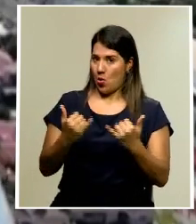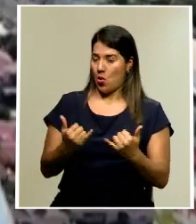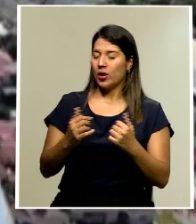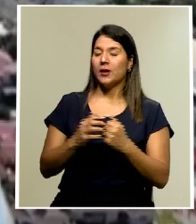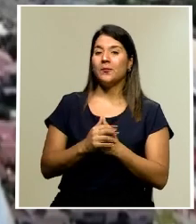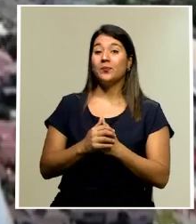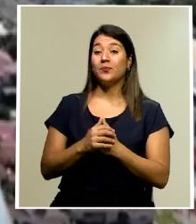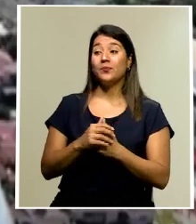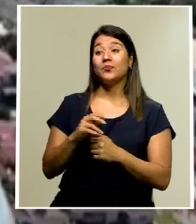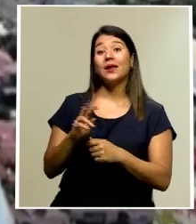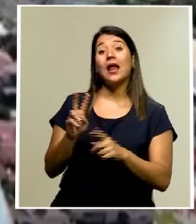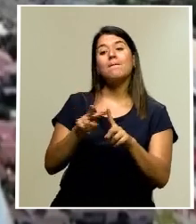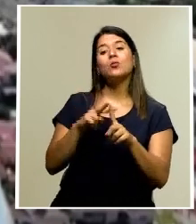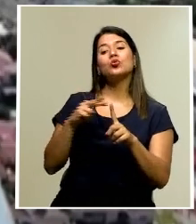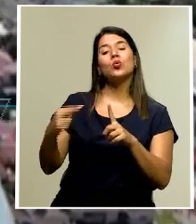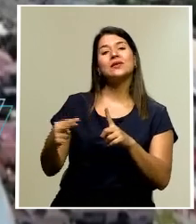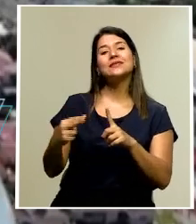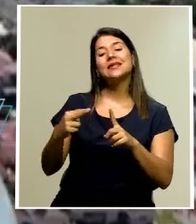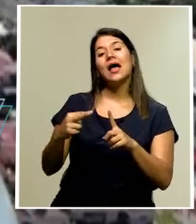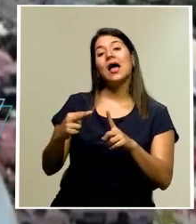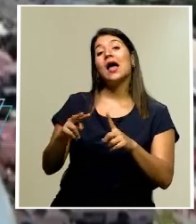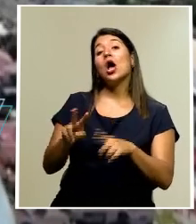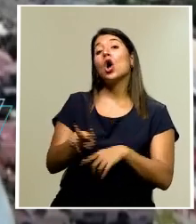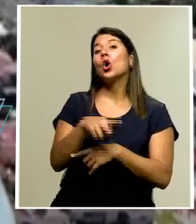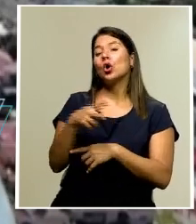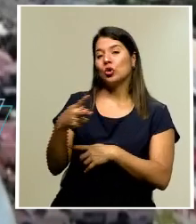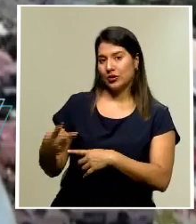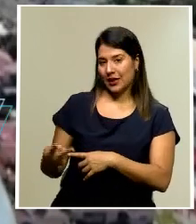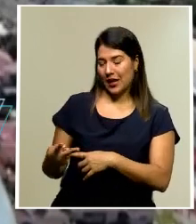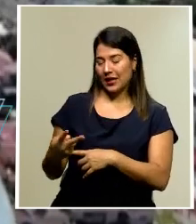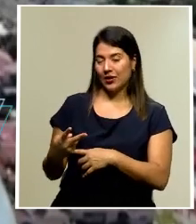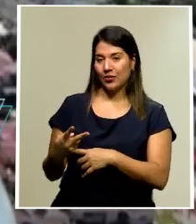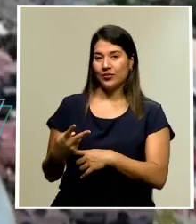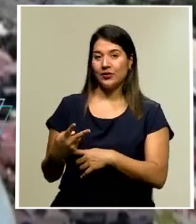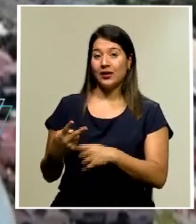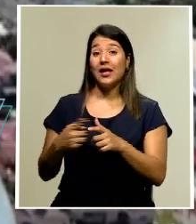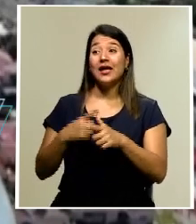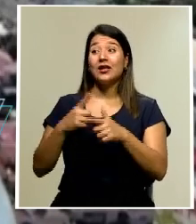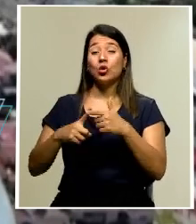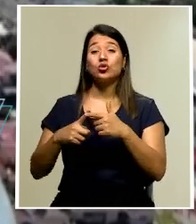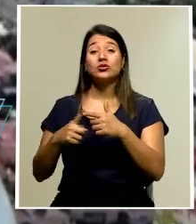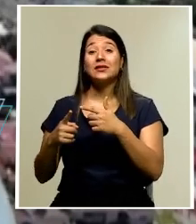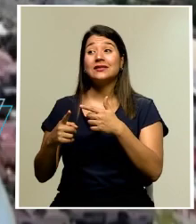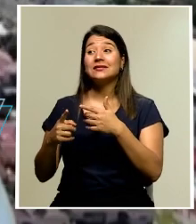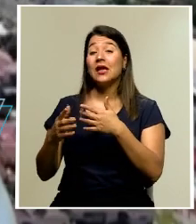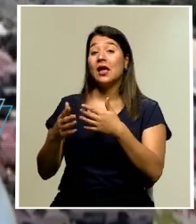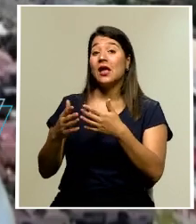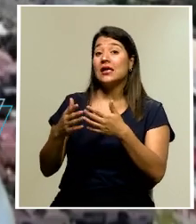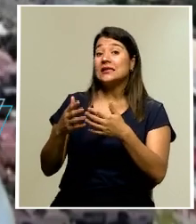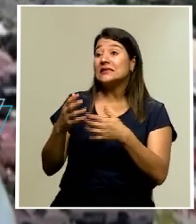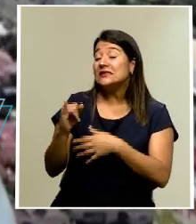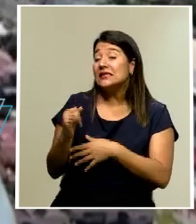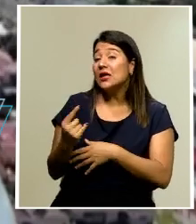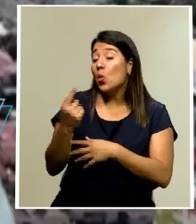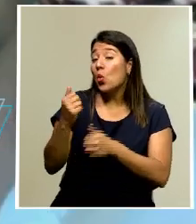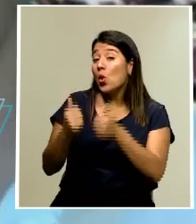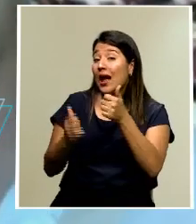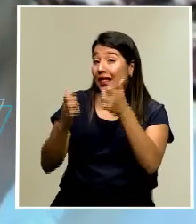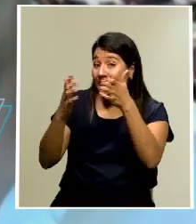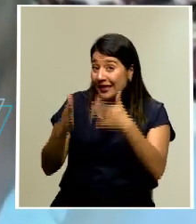hipótesis más bien paralela, que podría decirse que cualquier candidato que hubiese amalgamado todas esas voluntades le hubiera